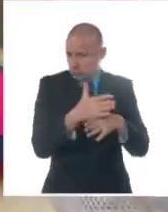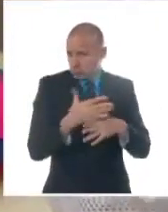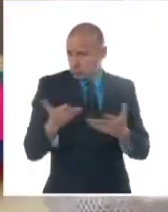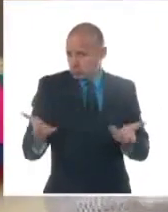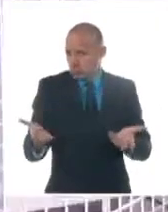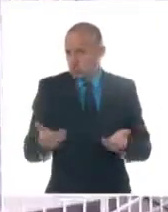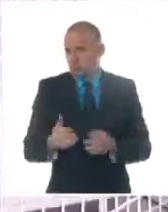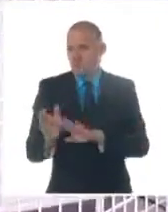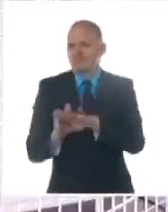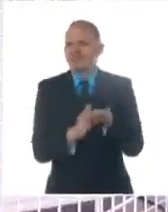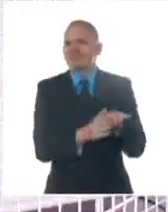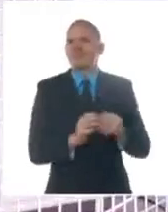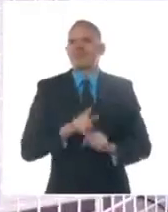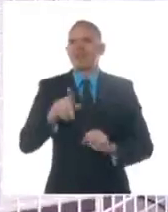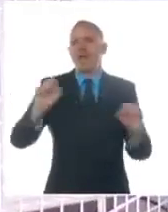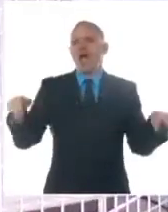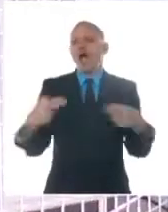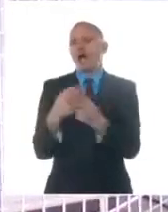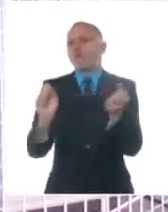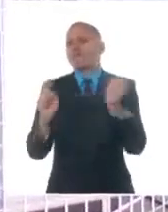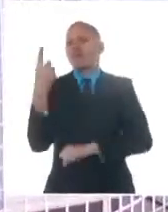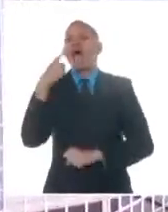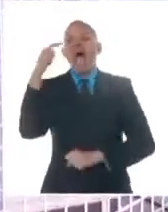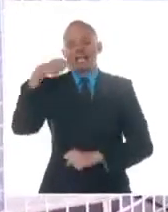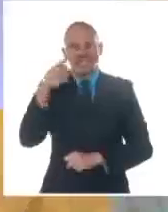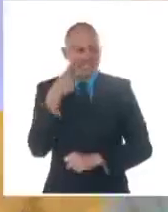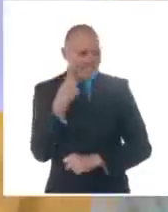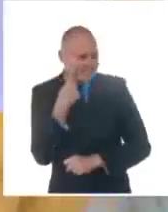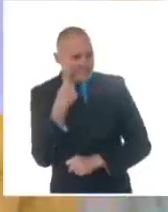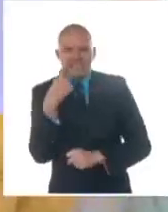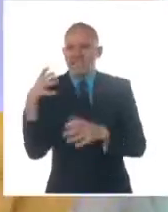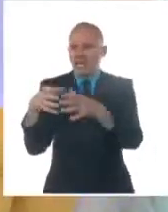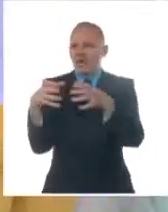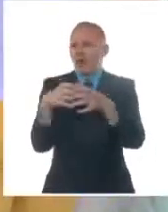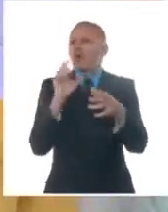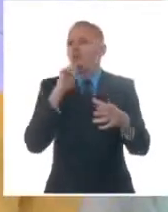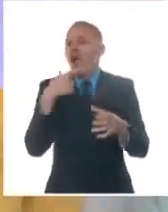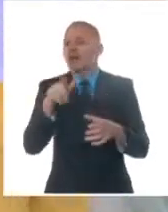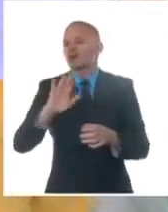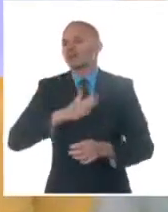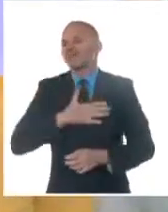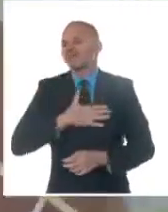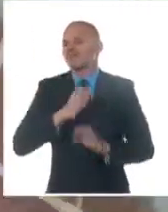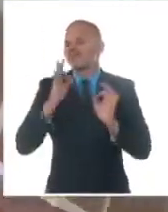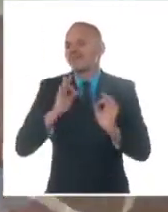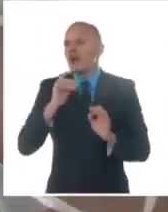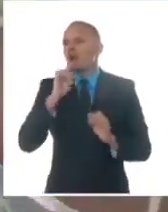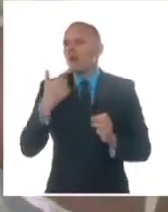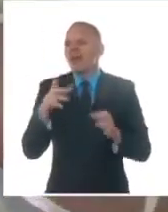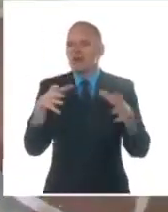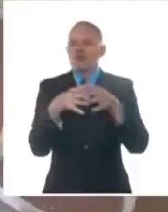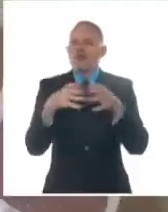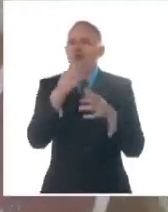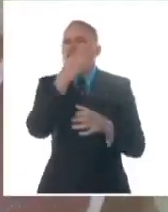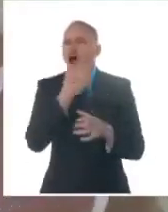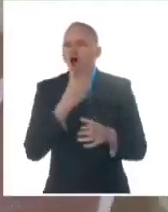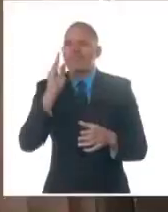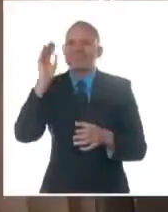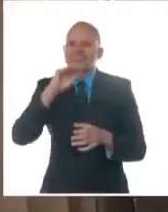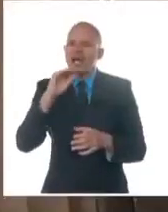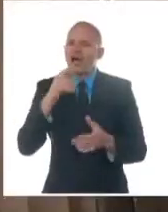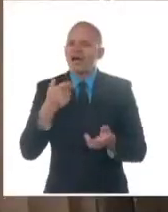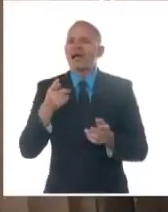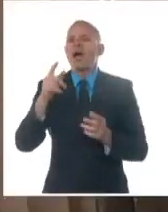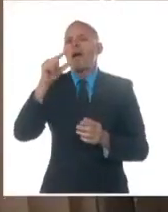coloquio científico y de técnicas comerciales de las Brigadas Técnicas Juveniles en el Ministerio de Comercio Interior,